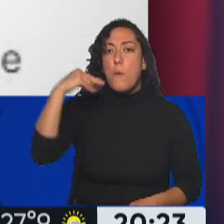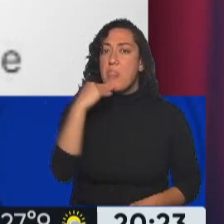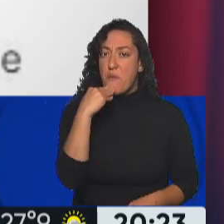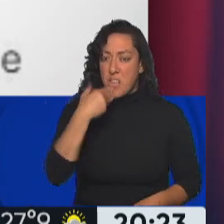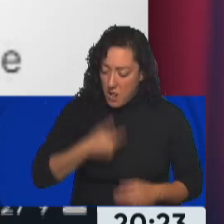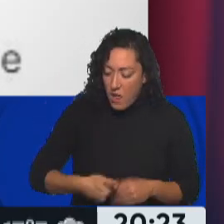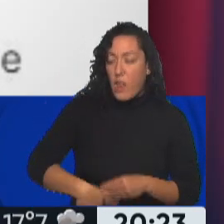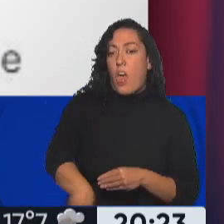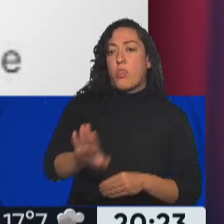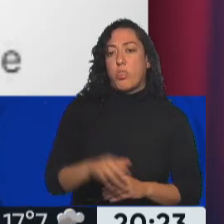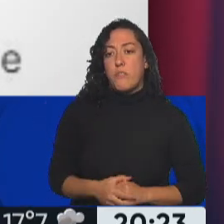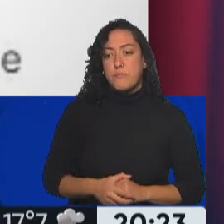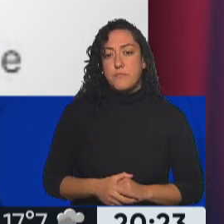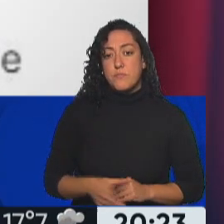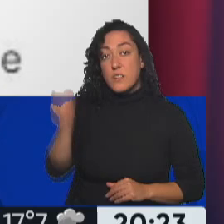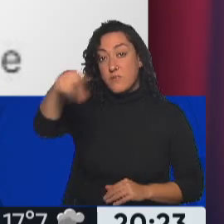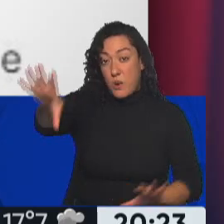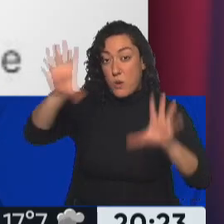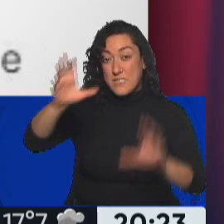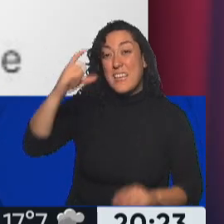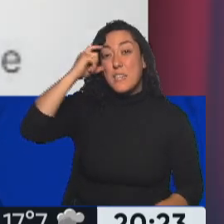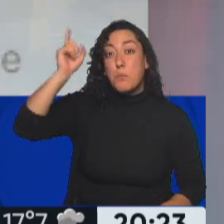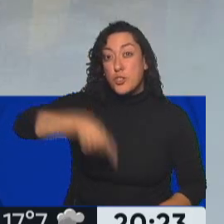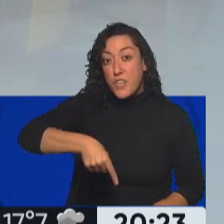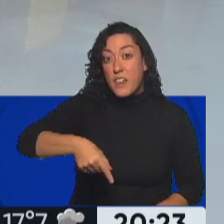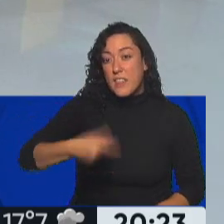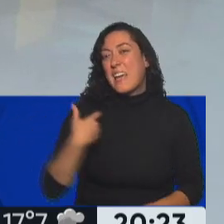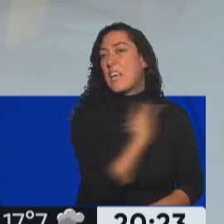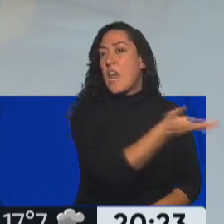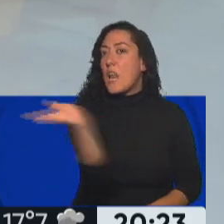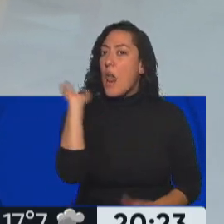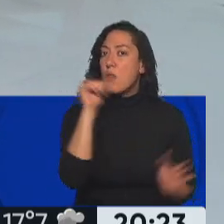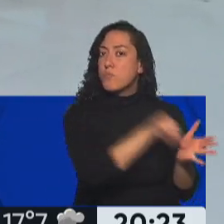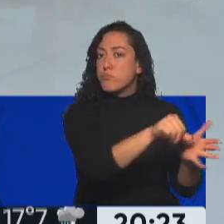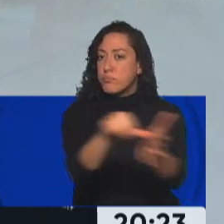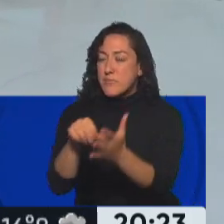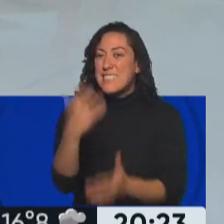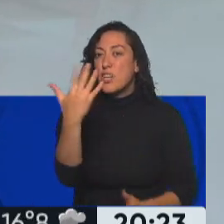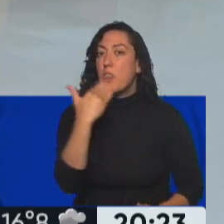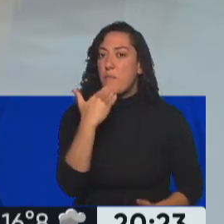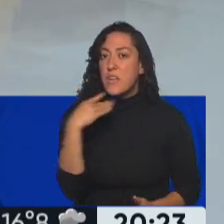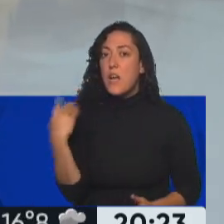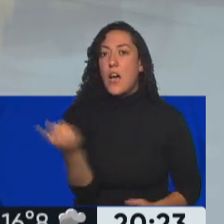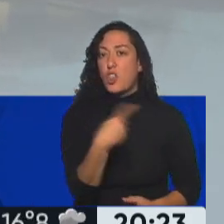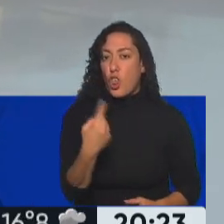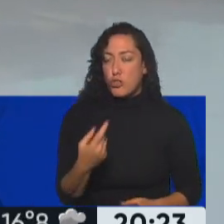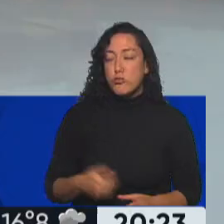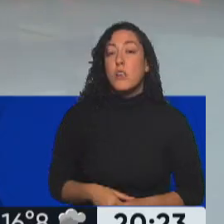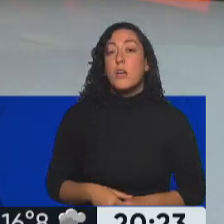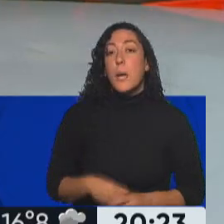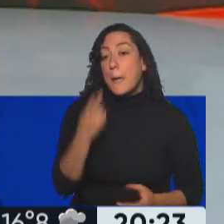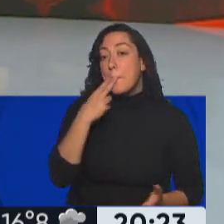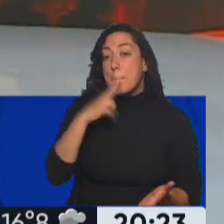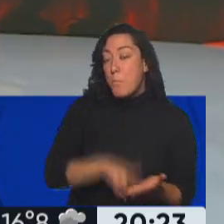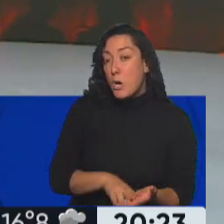abril. Recordemos que el arancel del 10% que fue generalizado empezó a correr el 5 de abril, pero los aranceles